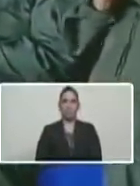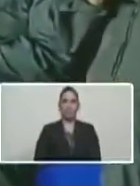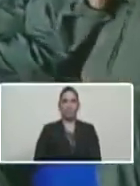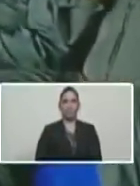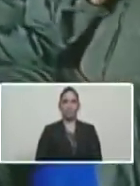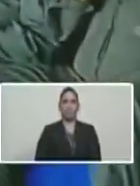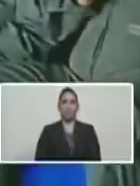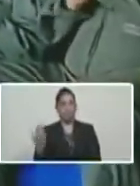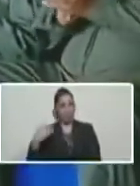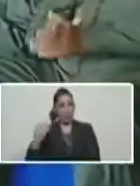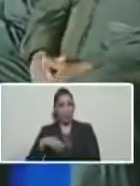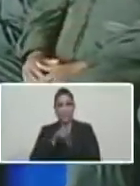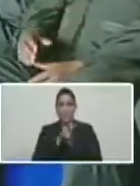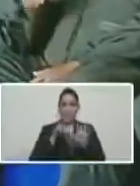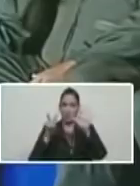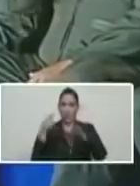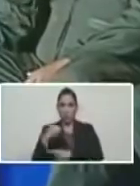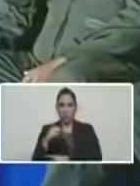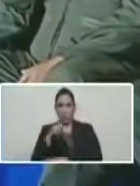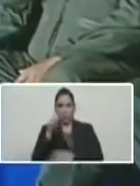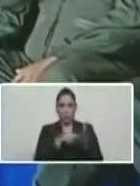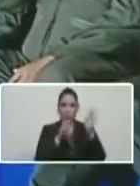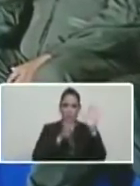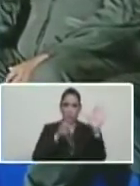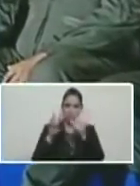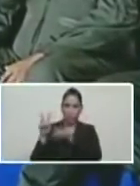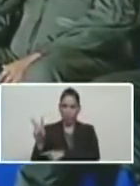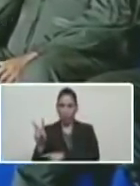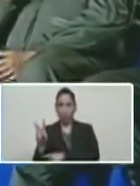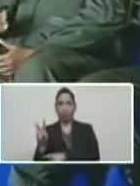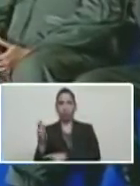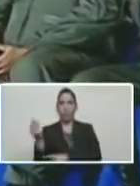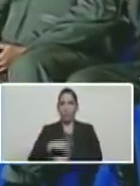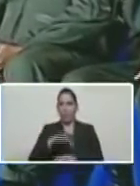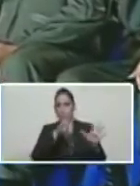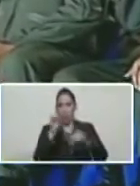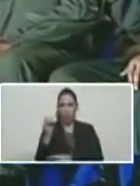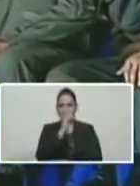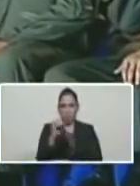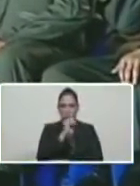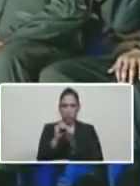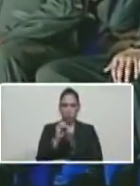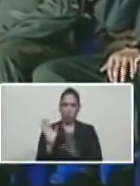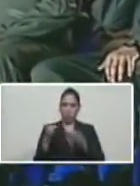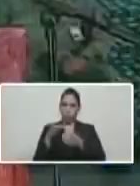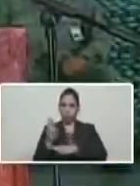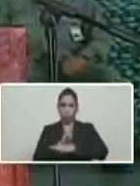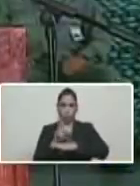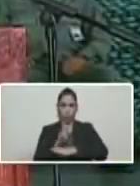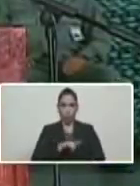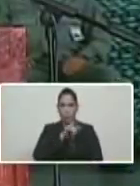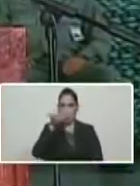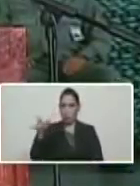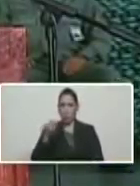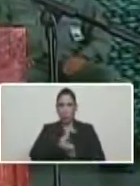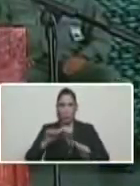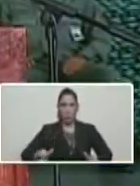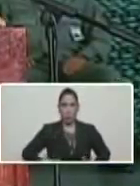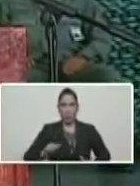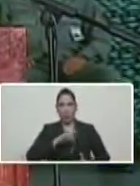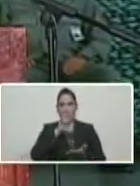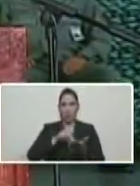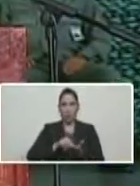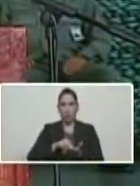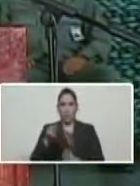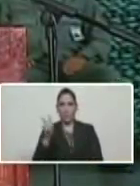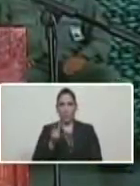Aquel 27 de noviembre de 1992, más del 90% de las unidades operativas de la entonces Fuerza Aérea Venezolana se involucraron en